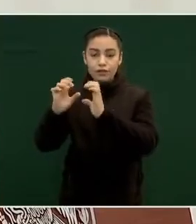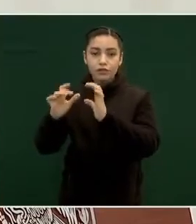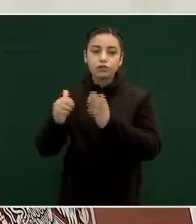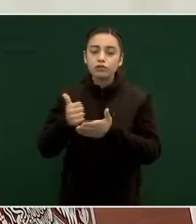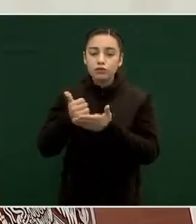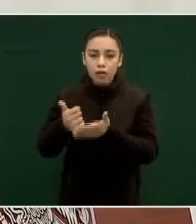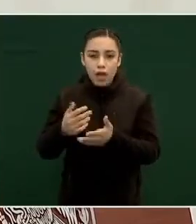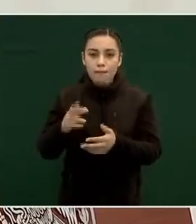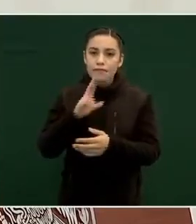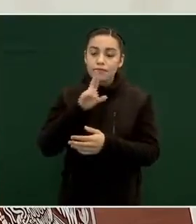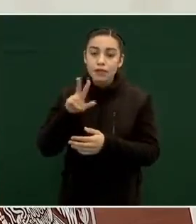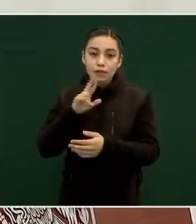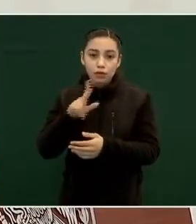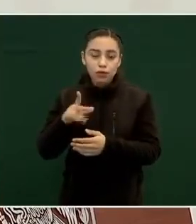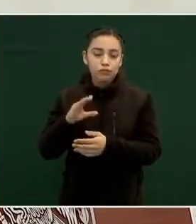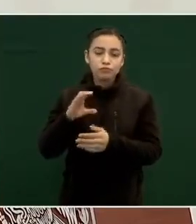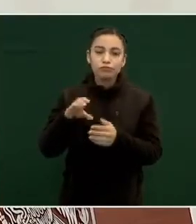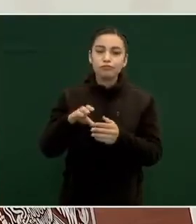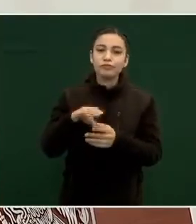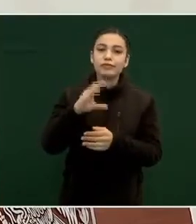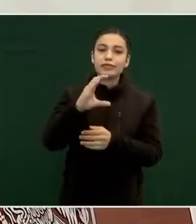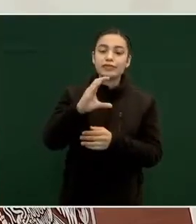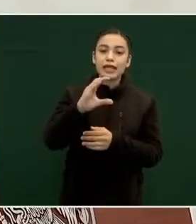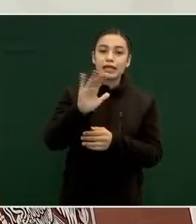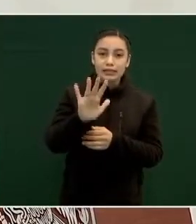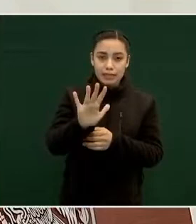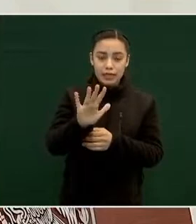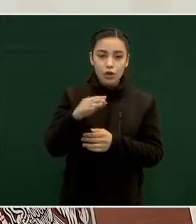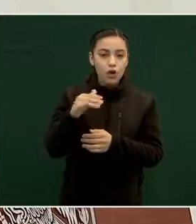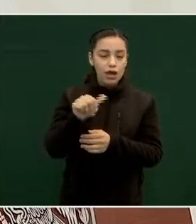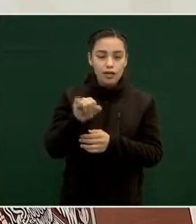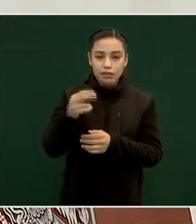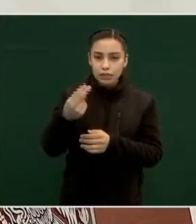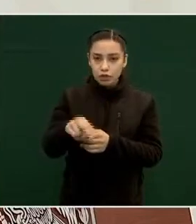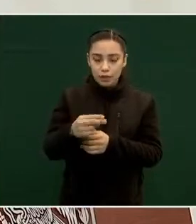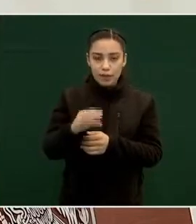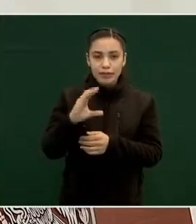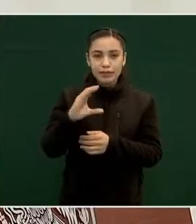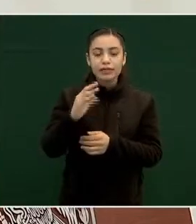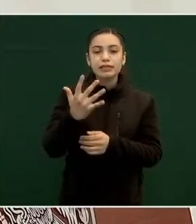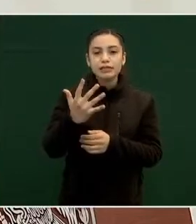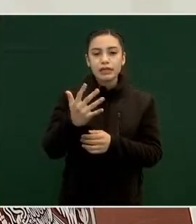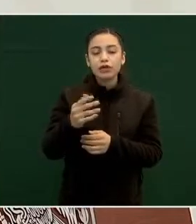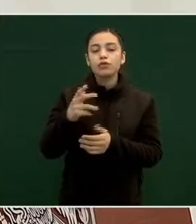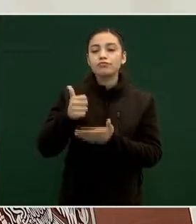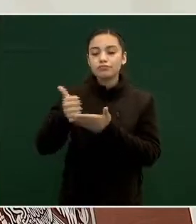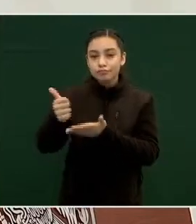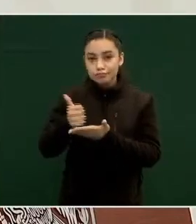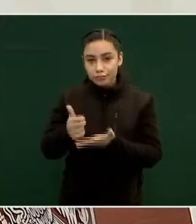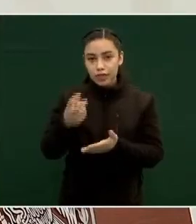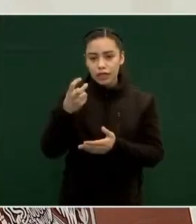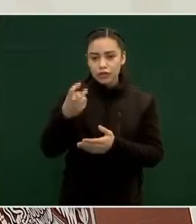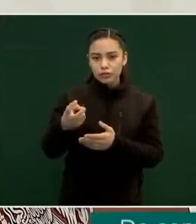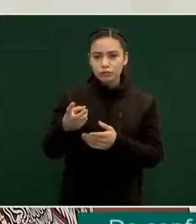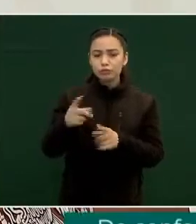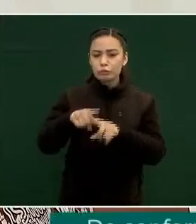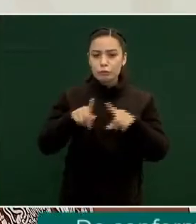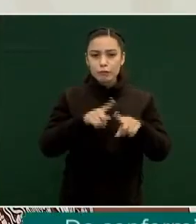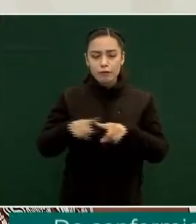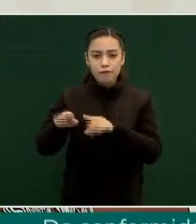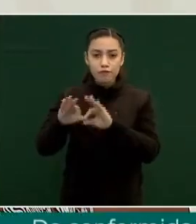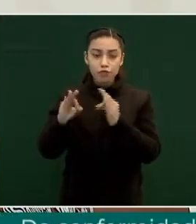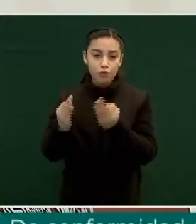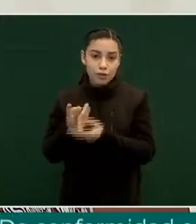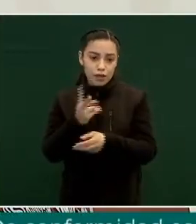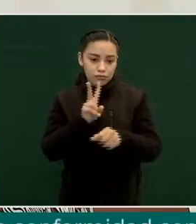los C5 que nos ayudan muchísimo con estos sistemas tecnológicos de vigilancia, y